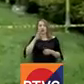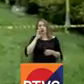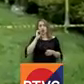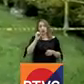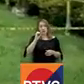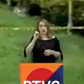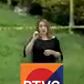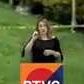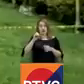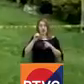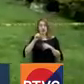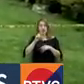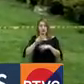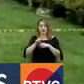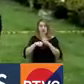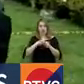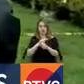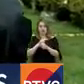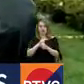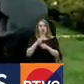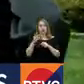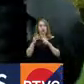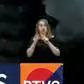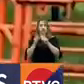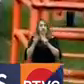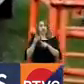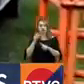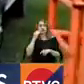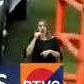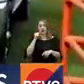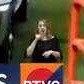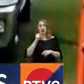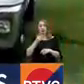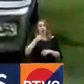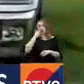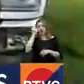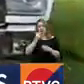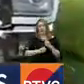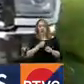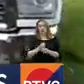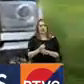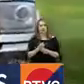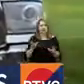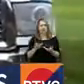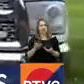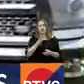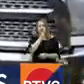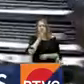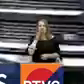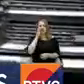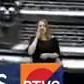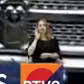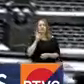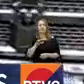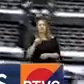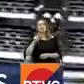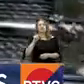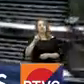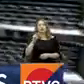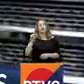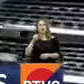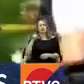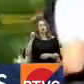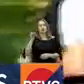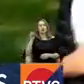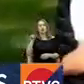sesenta años y dos mujeres mayores de edad los hechos ocurrieron en una finca de la vereda manga larga del corregimiento farallones mañana